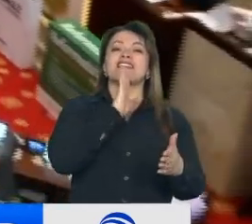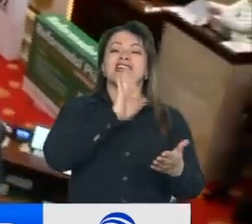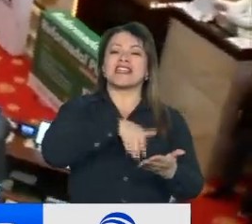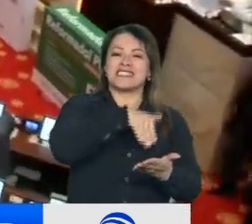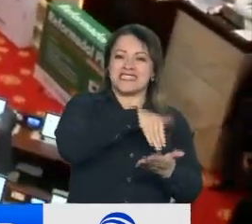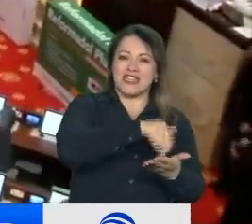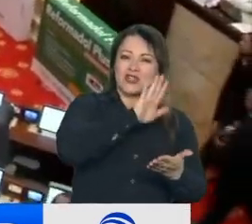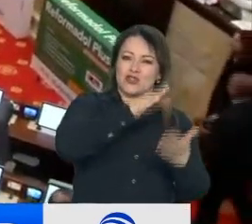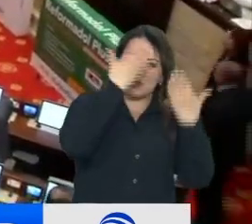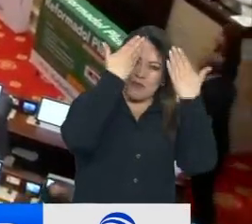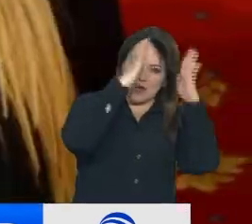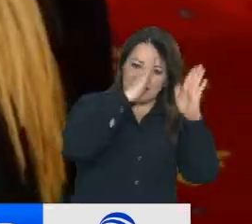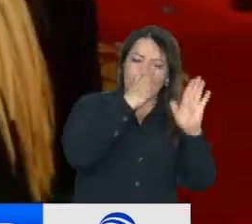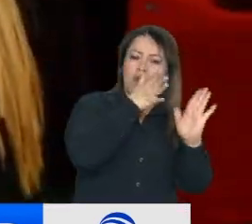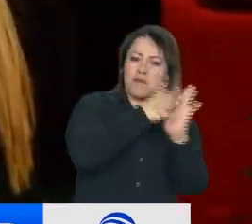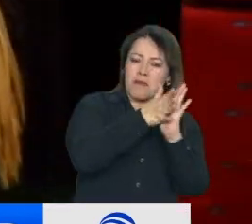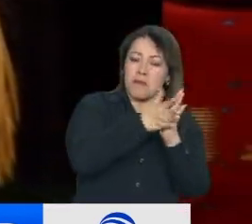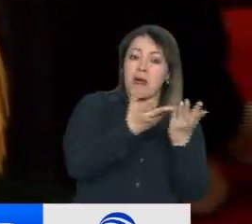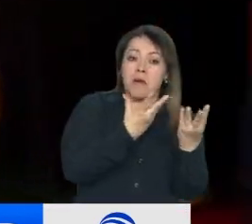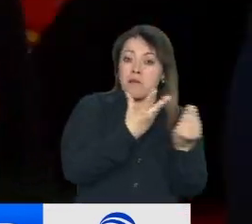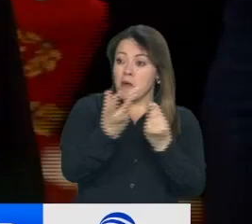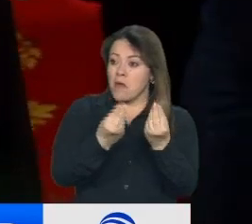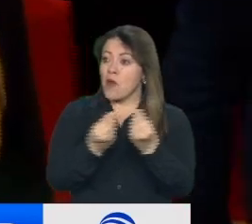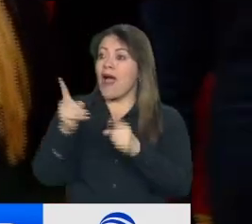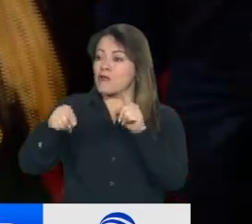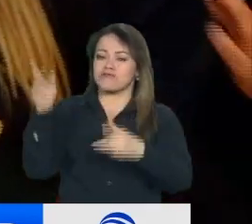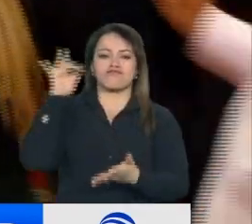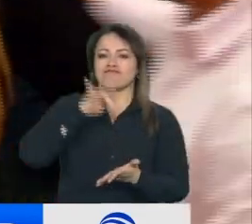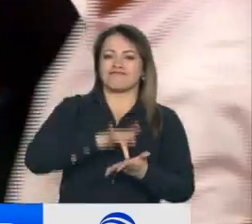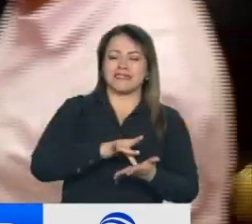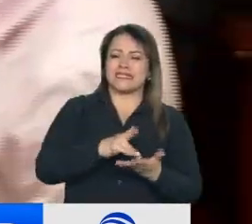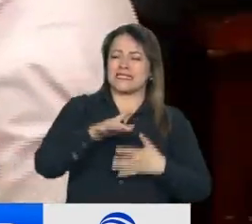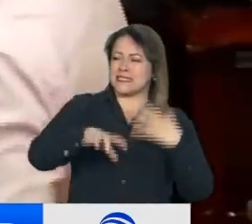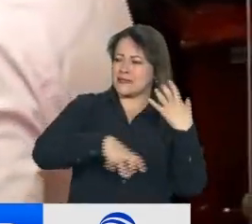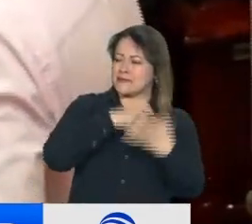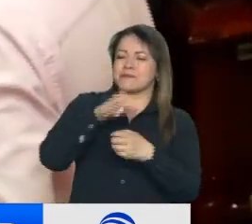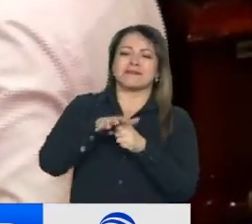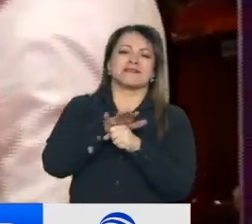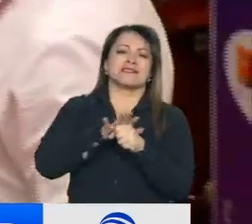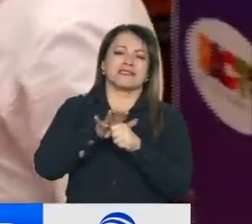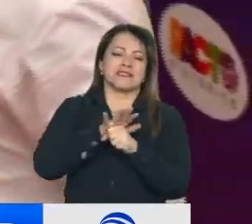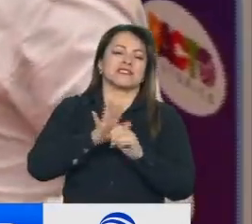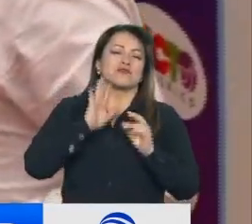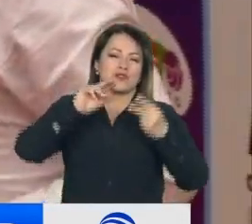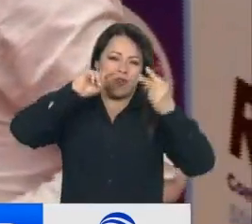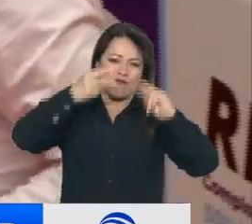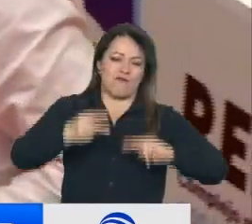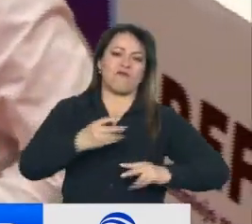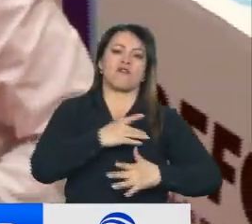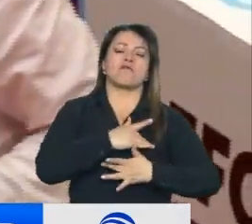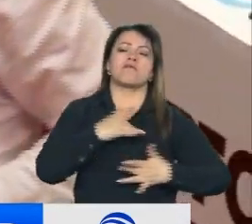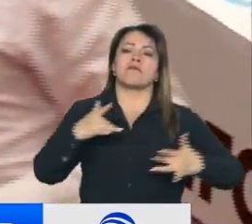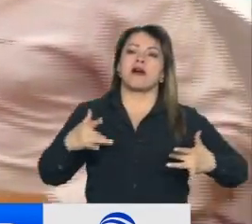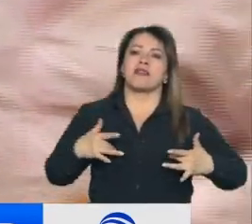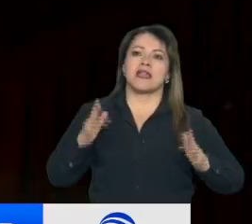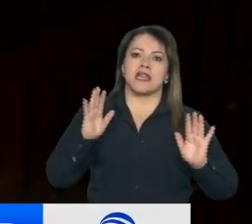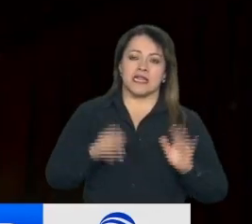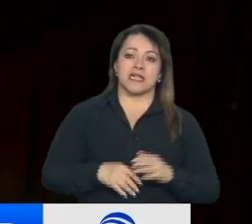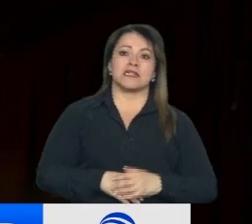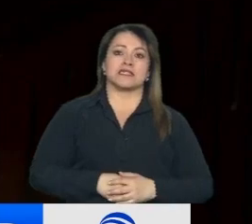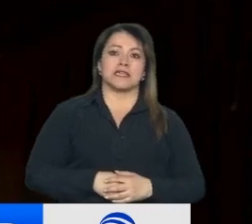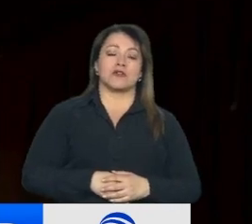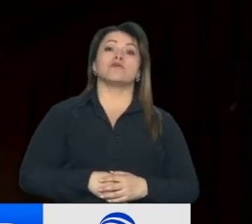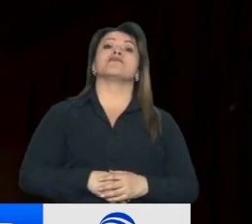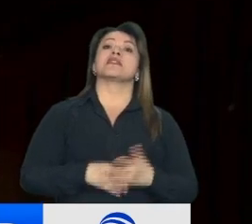quien hacía las exposiciones. Pues la situación está bastante enredada y pues sin duda ese es el panorama que se da en medio de que